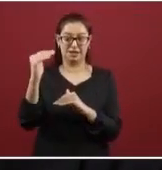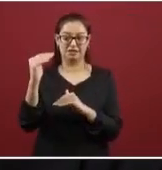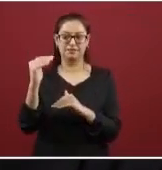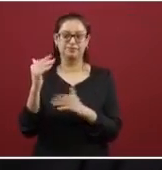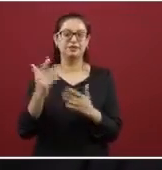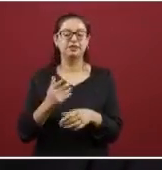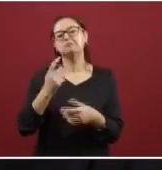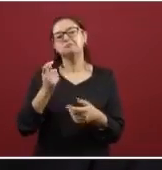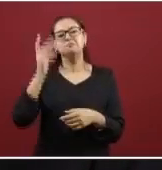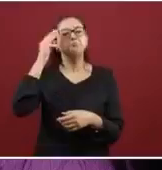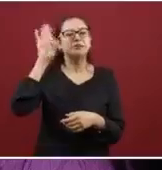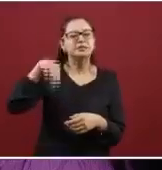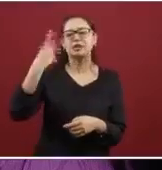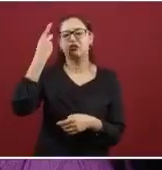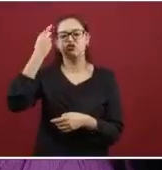están los posgrados,